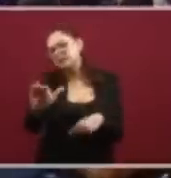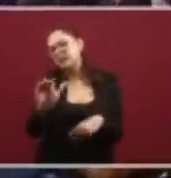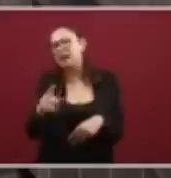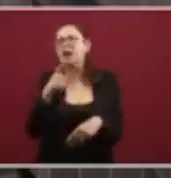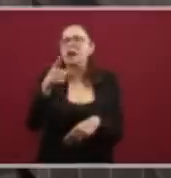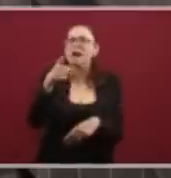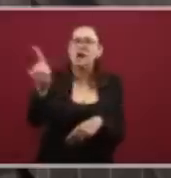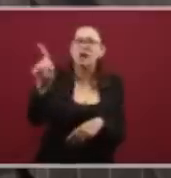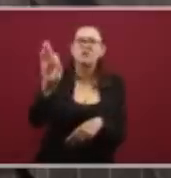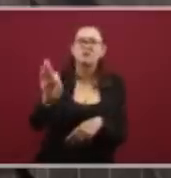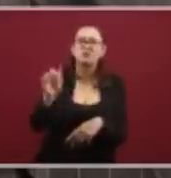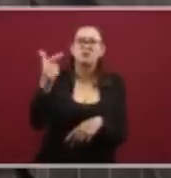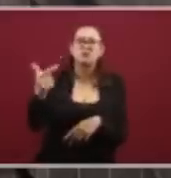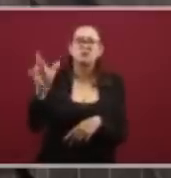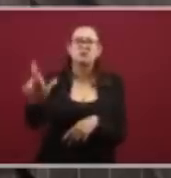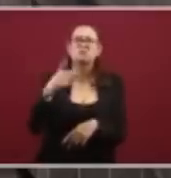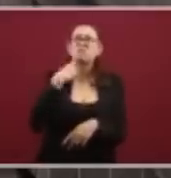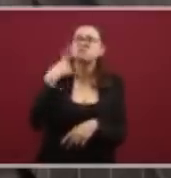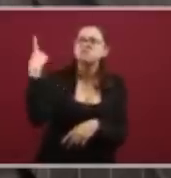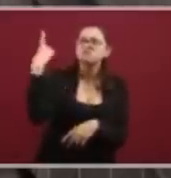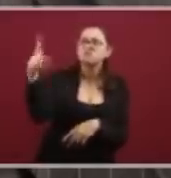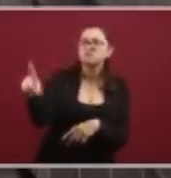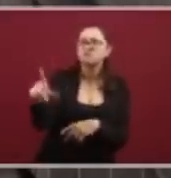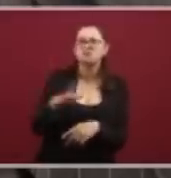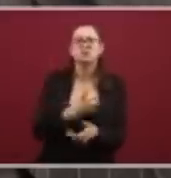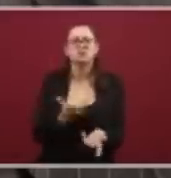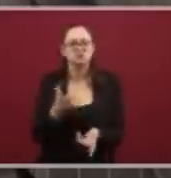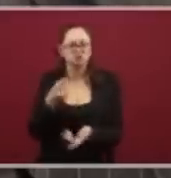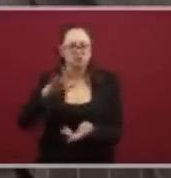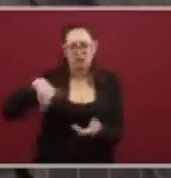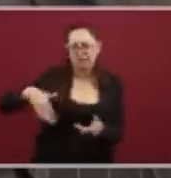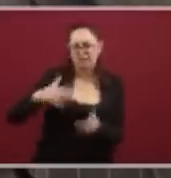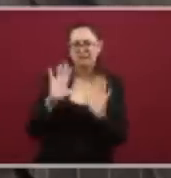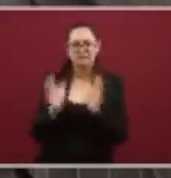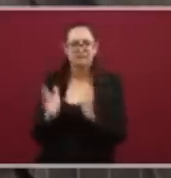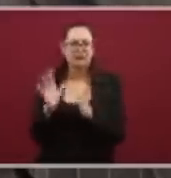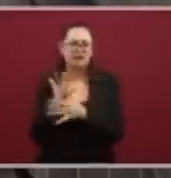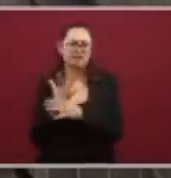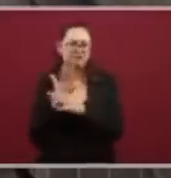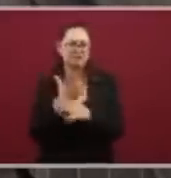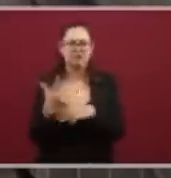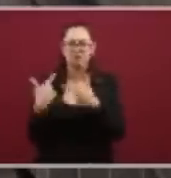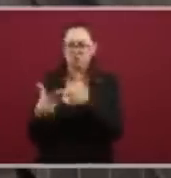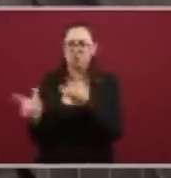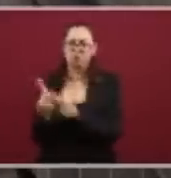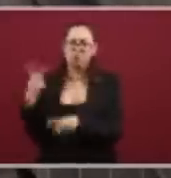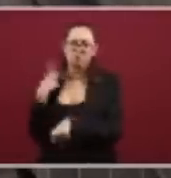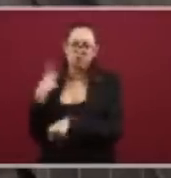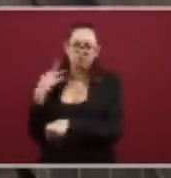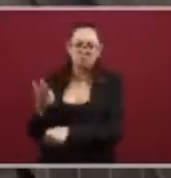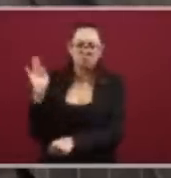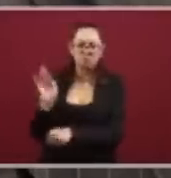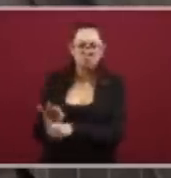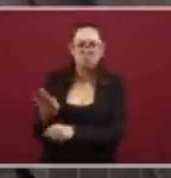usted refería ya el partido que se vio beneficiado por cuestiones políticas en votos fue